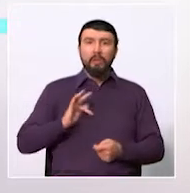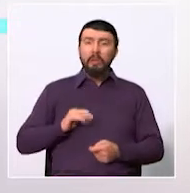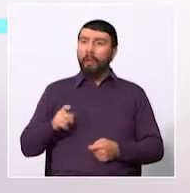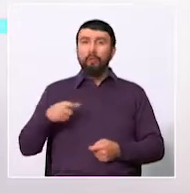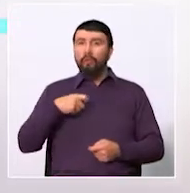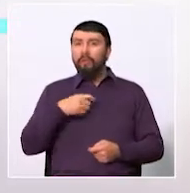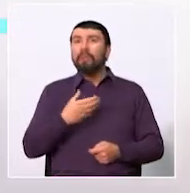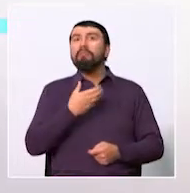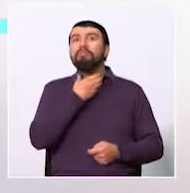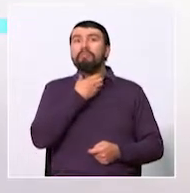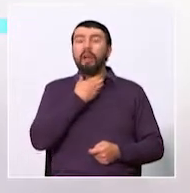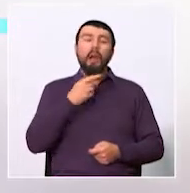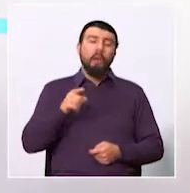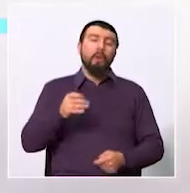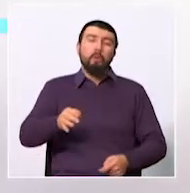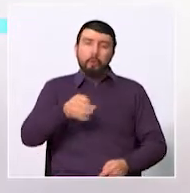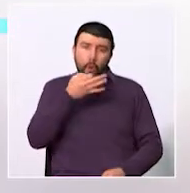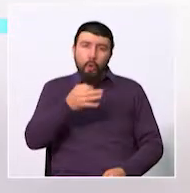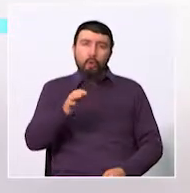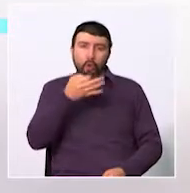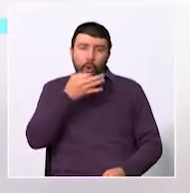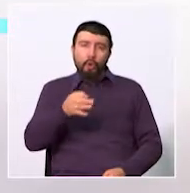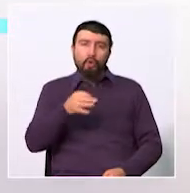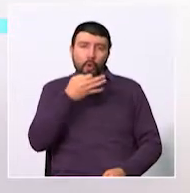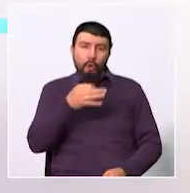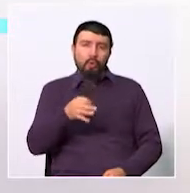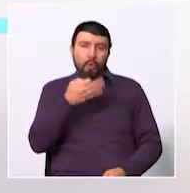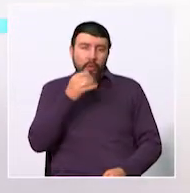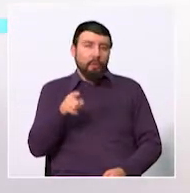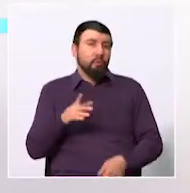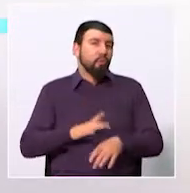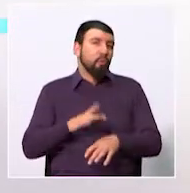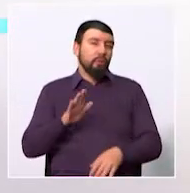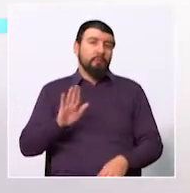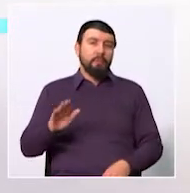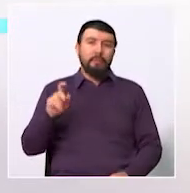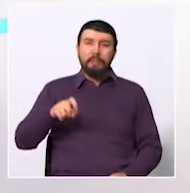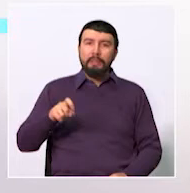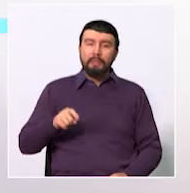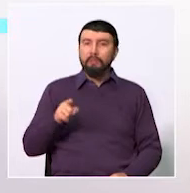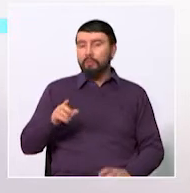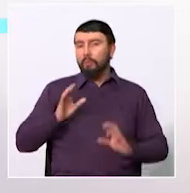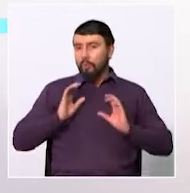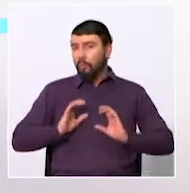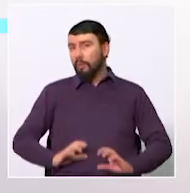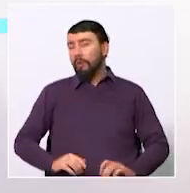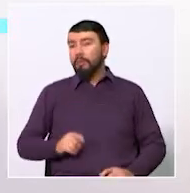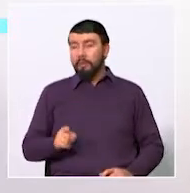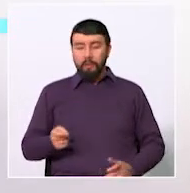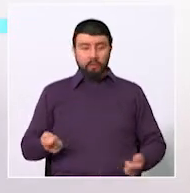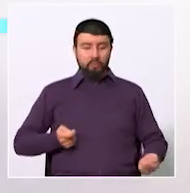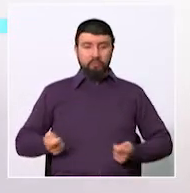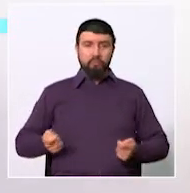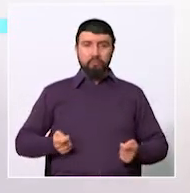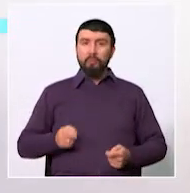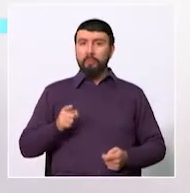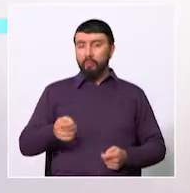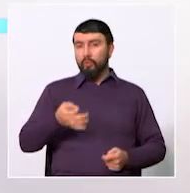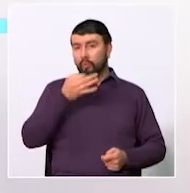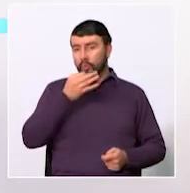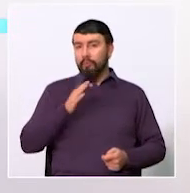tiroides pues le tuvieron que dar una dosis alta de lo que necesita el cuerpo y que produce la tiroides